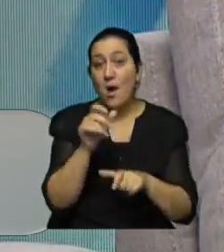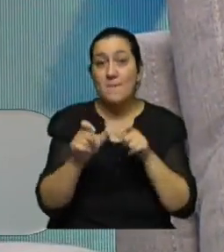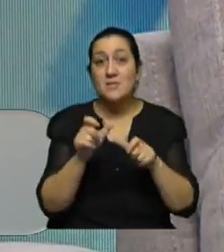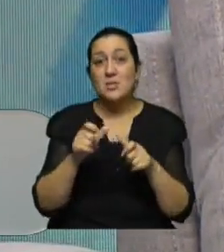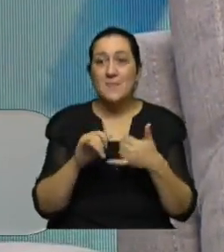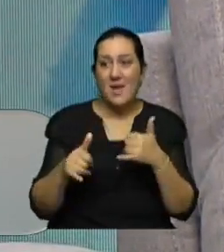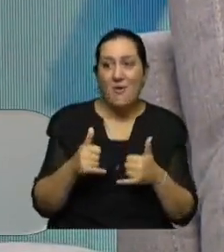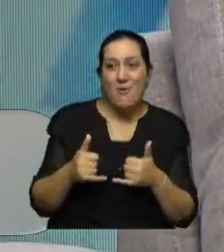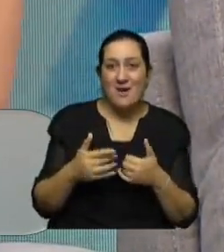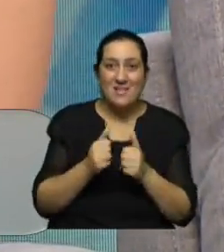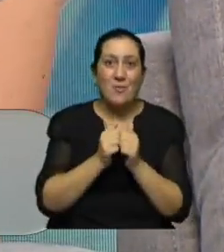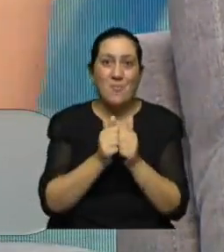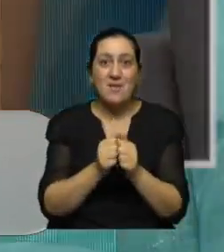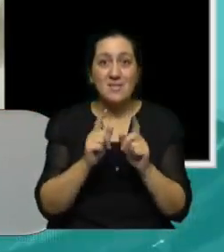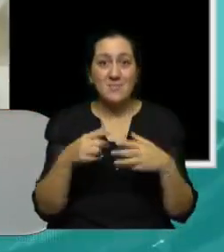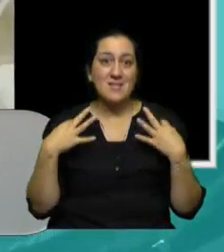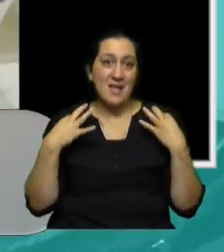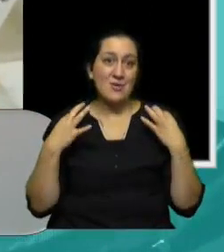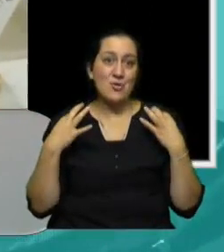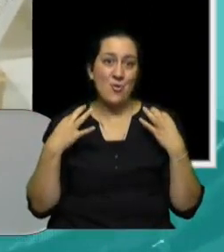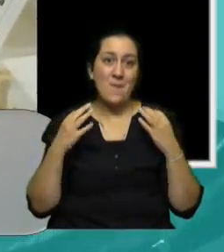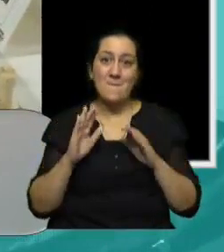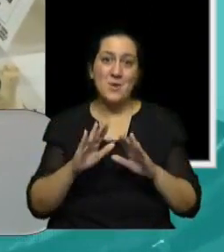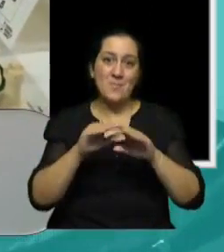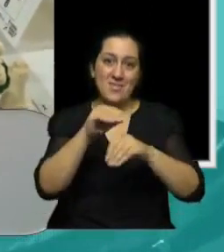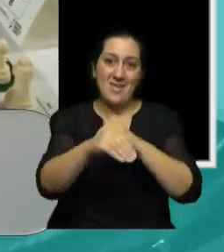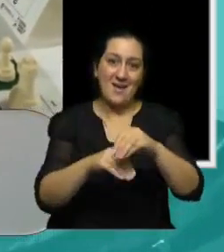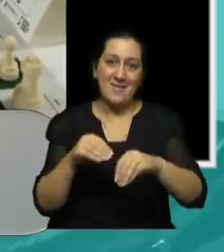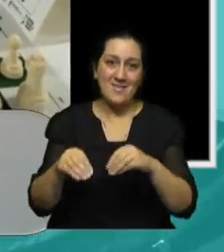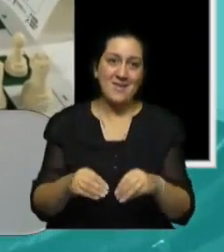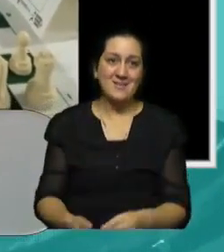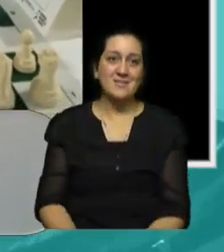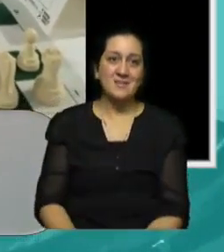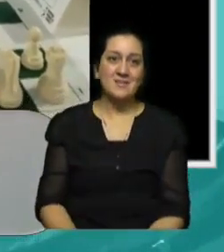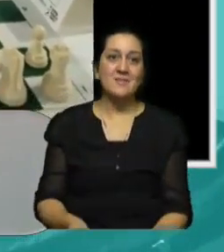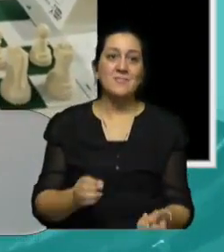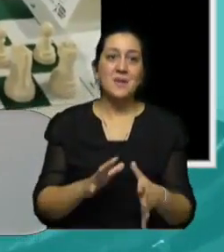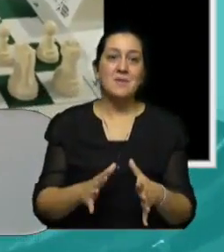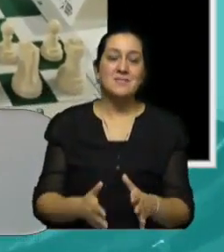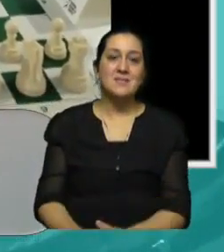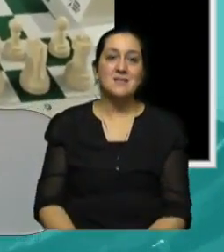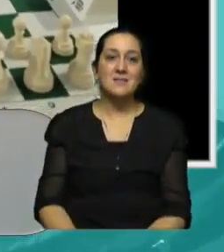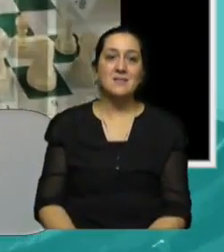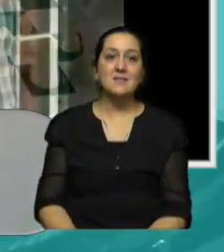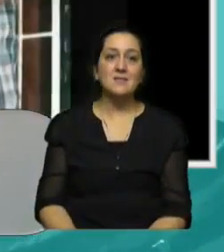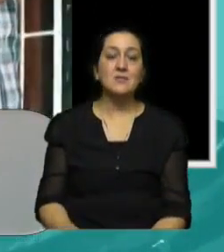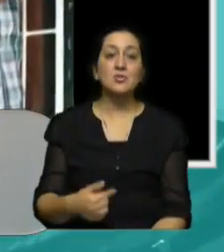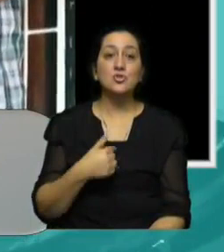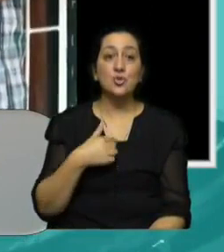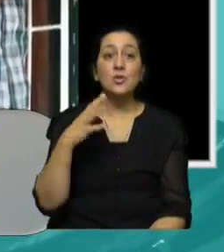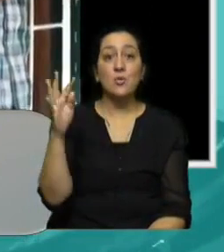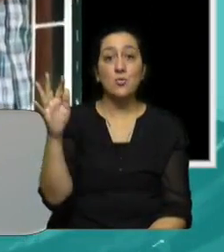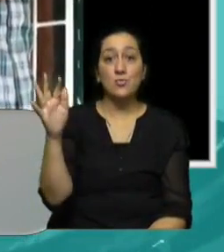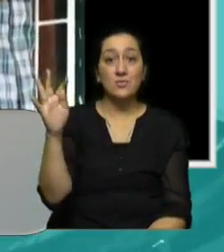al ajedrez, estás vestida también con una camisa, que es muy simbólica. ¿Qué pasa con tu entorno? Yo tengo un taller de